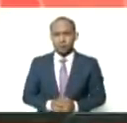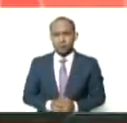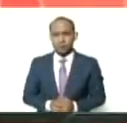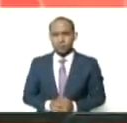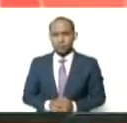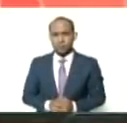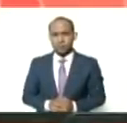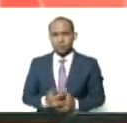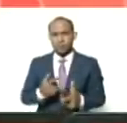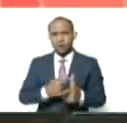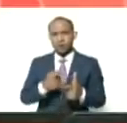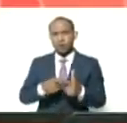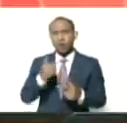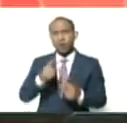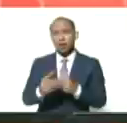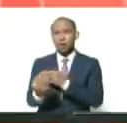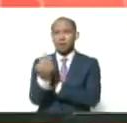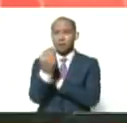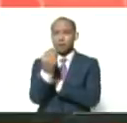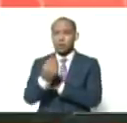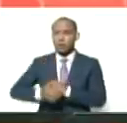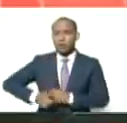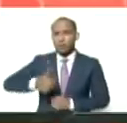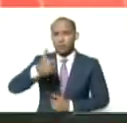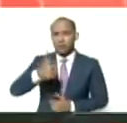Lo cual nos debe llevar a cuidarnos más.